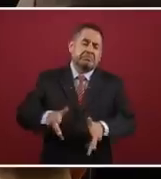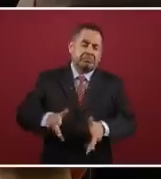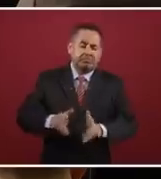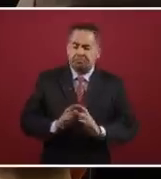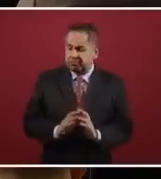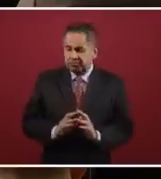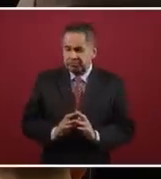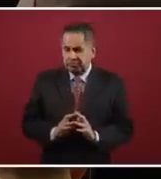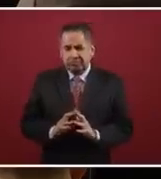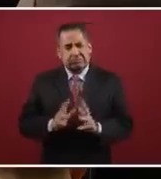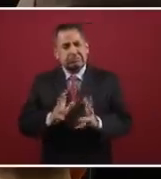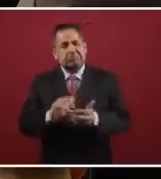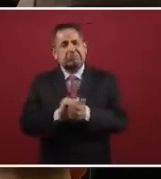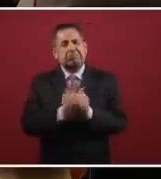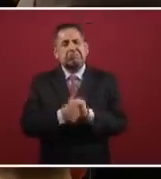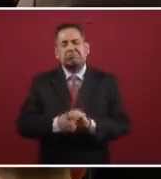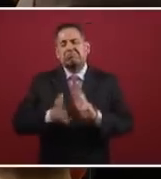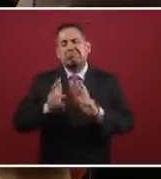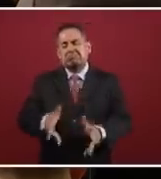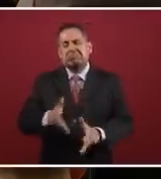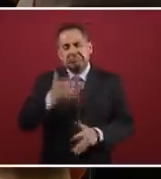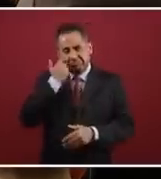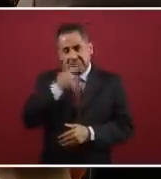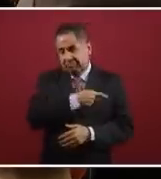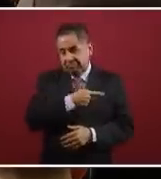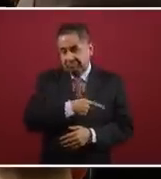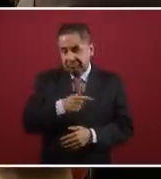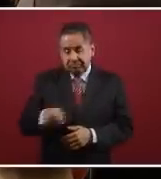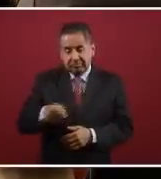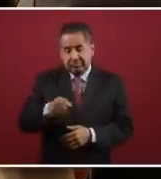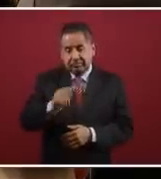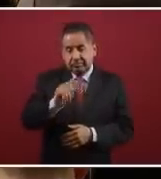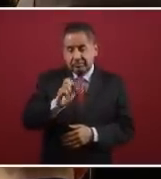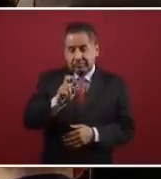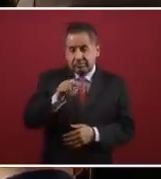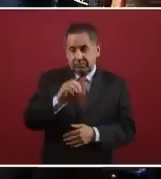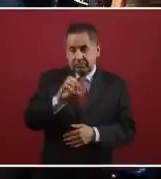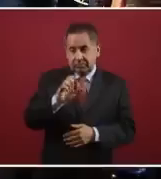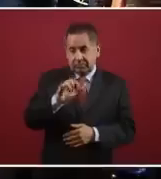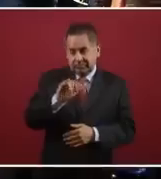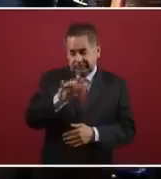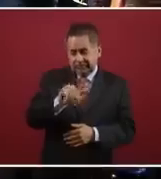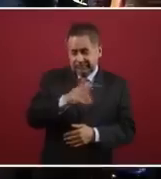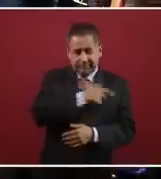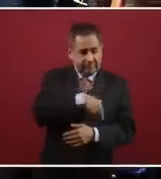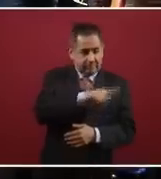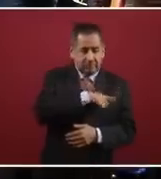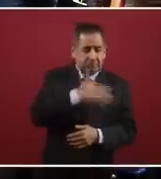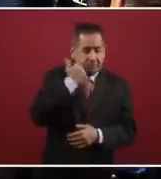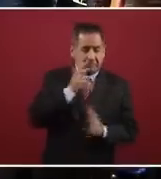que se vuelva chatarra la termoeléctrica,